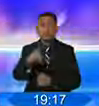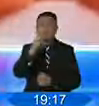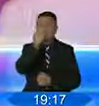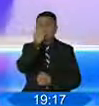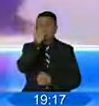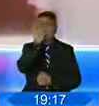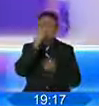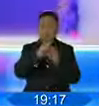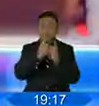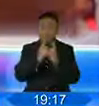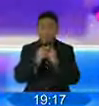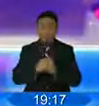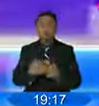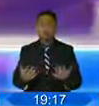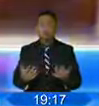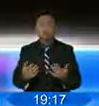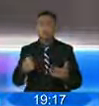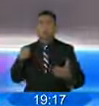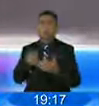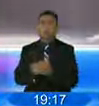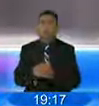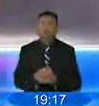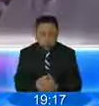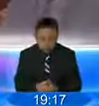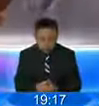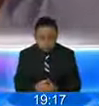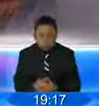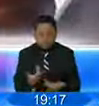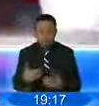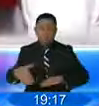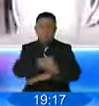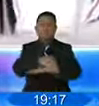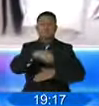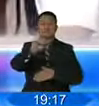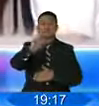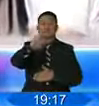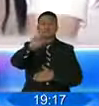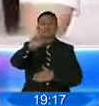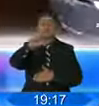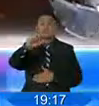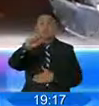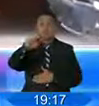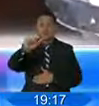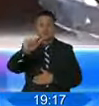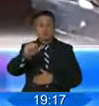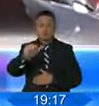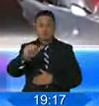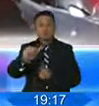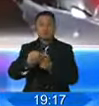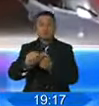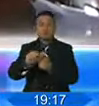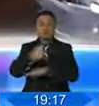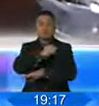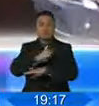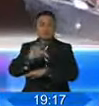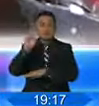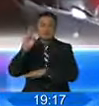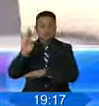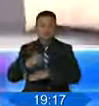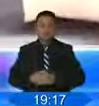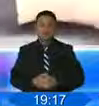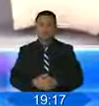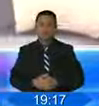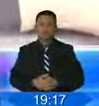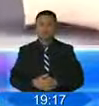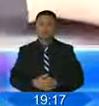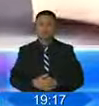luz roja del semáforo en la avenida Francisco de Orellana frente a Samanes 7 en el norte de la urbe.